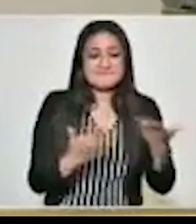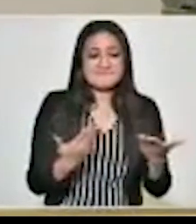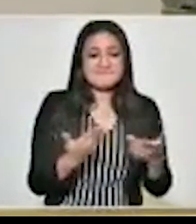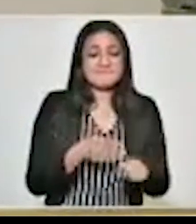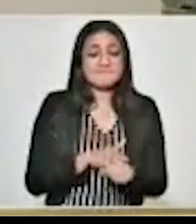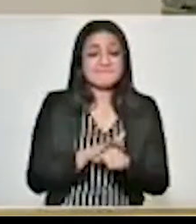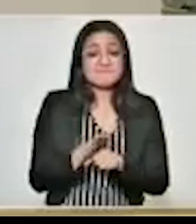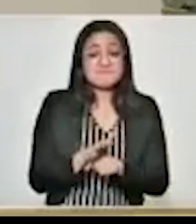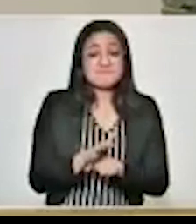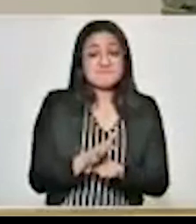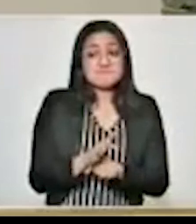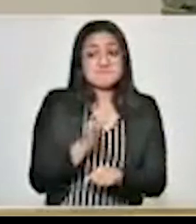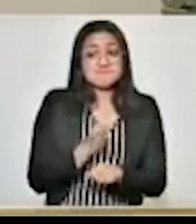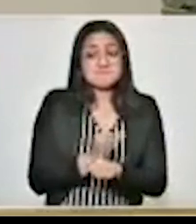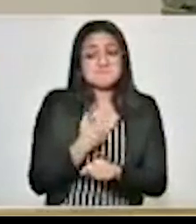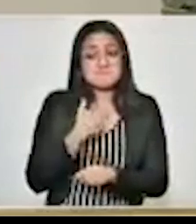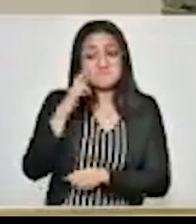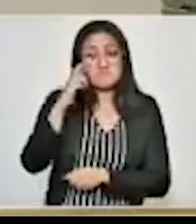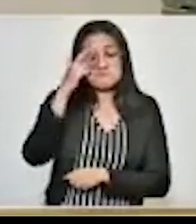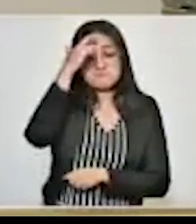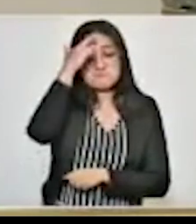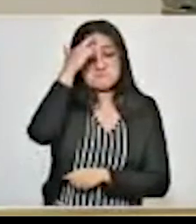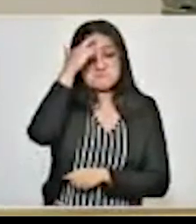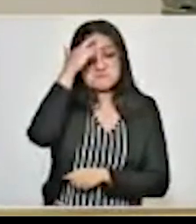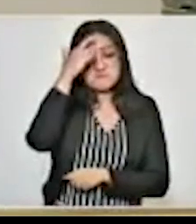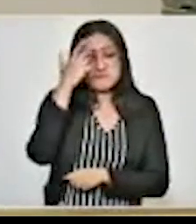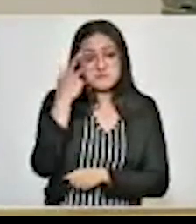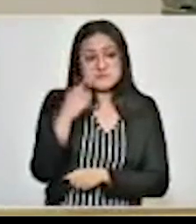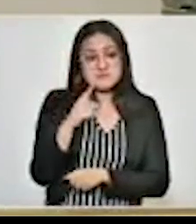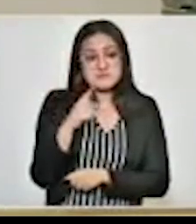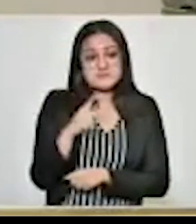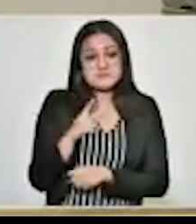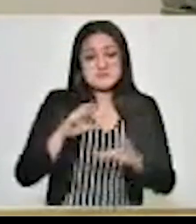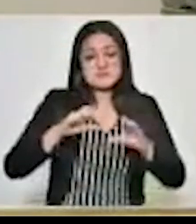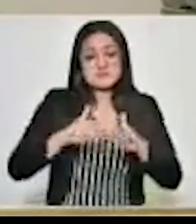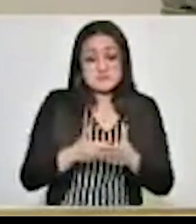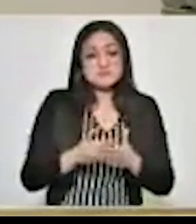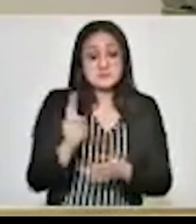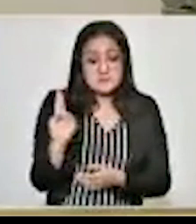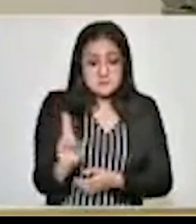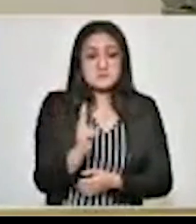por el cual hay que reconocer la madurez de la comunidad universitaria